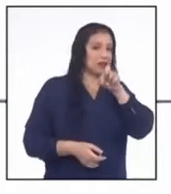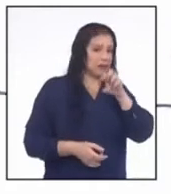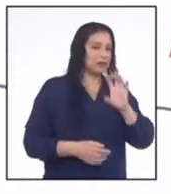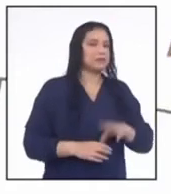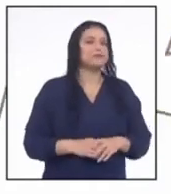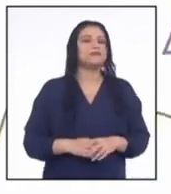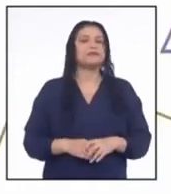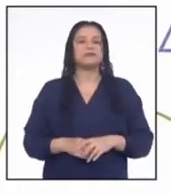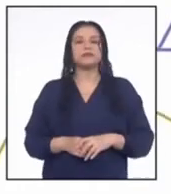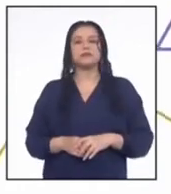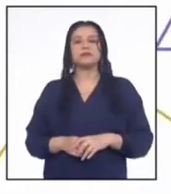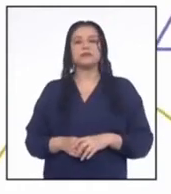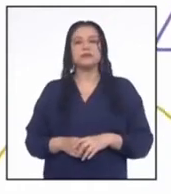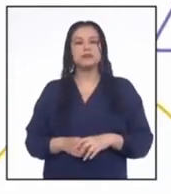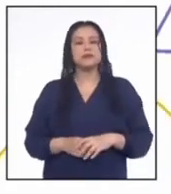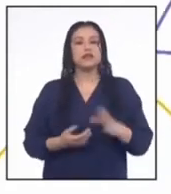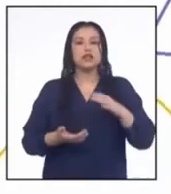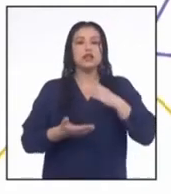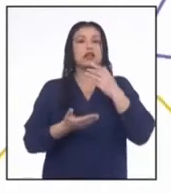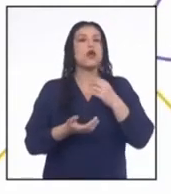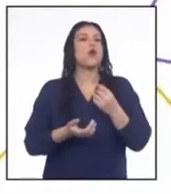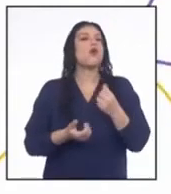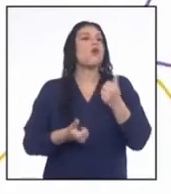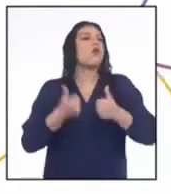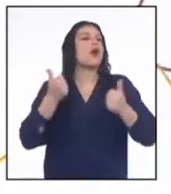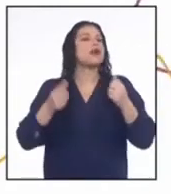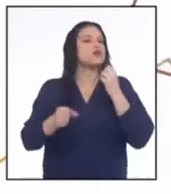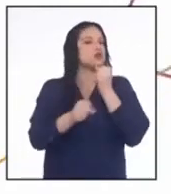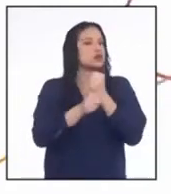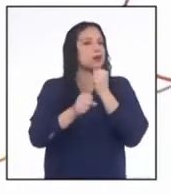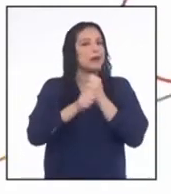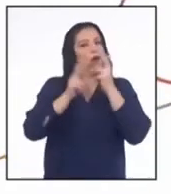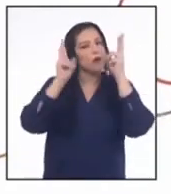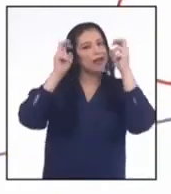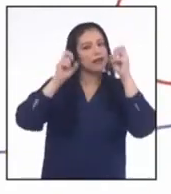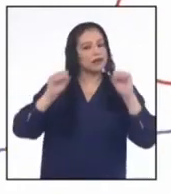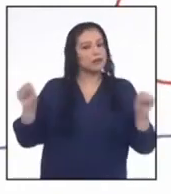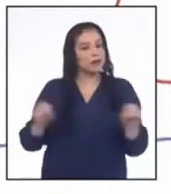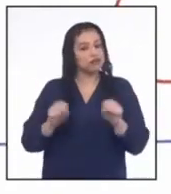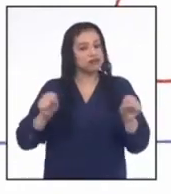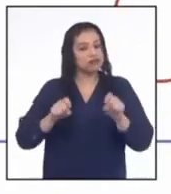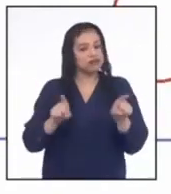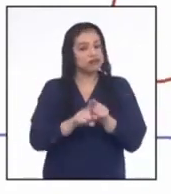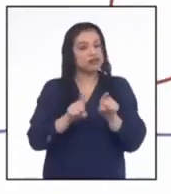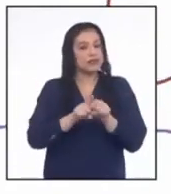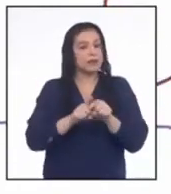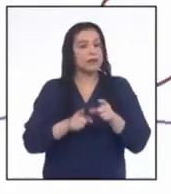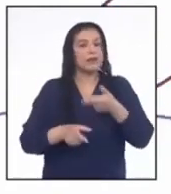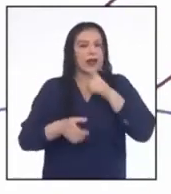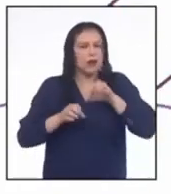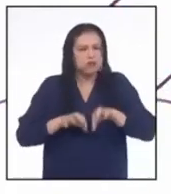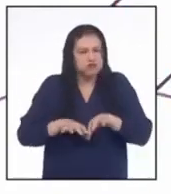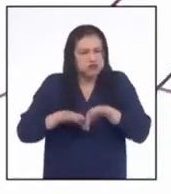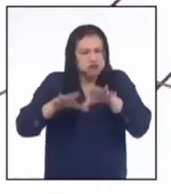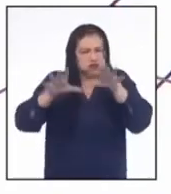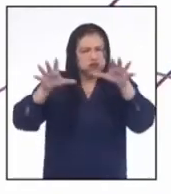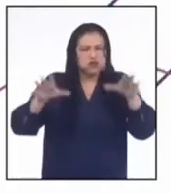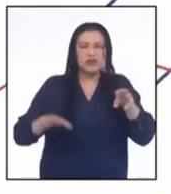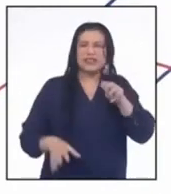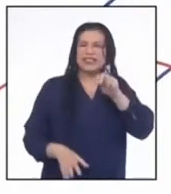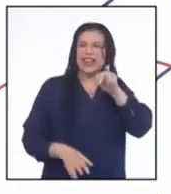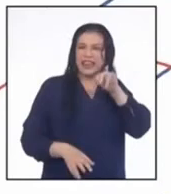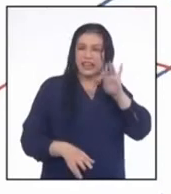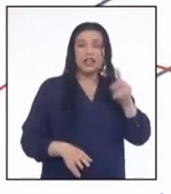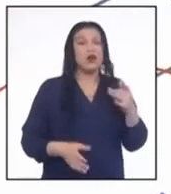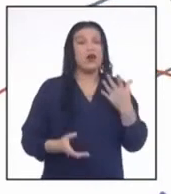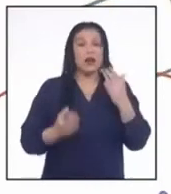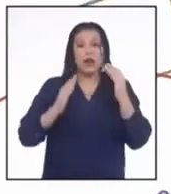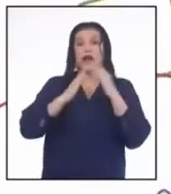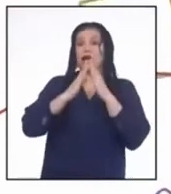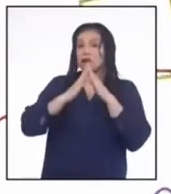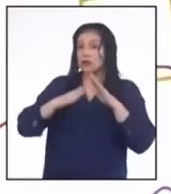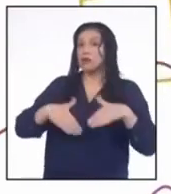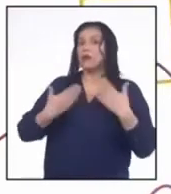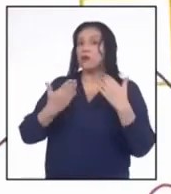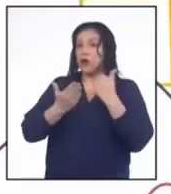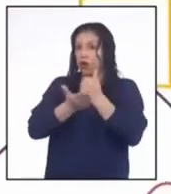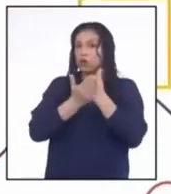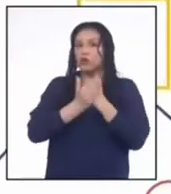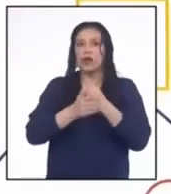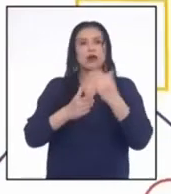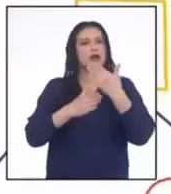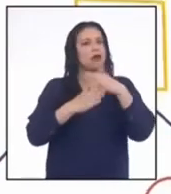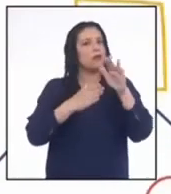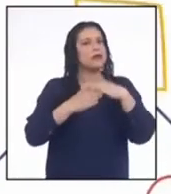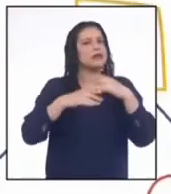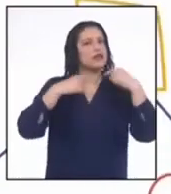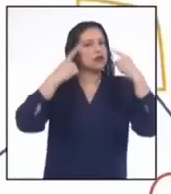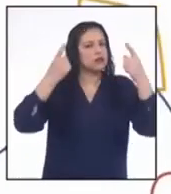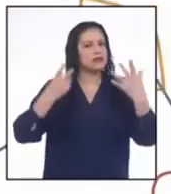Perú, IGP, y su trabajo en tema de sismos y el fenómeno El Niño. O en casa puede ser de mucha ayuda compartir